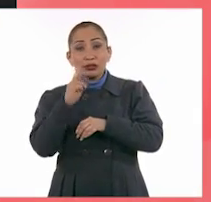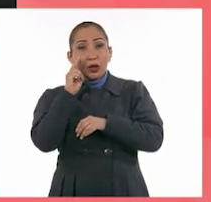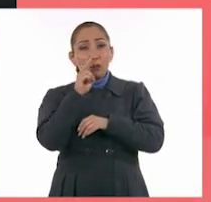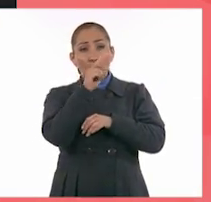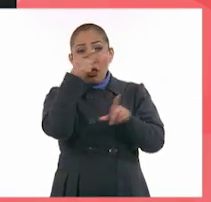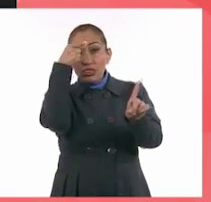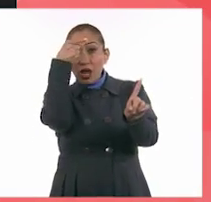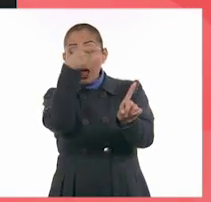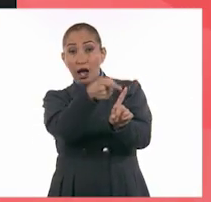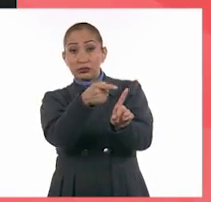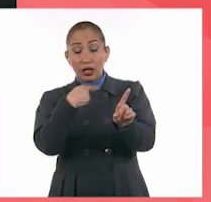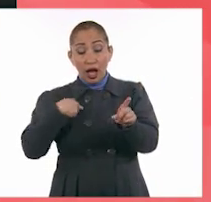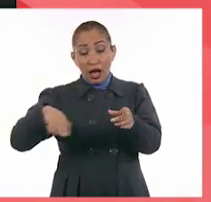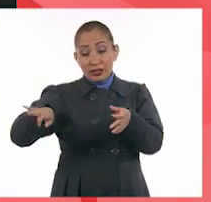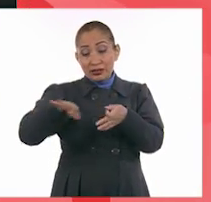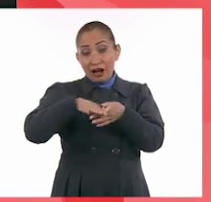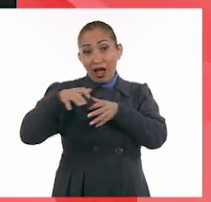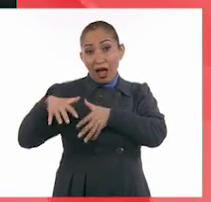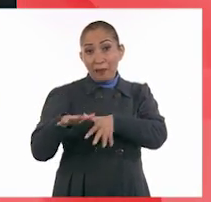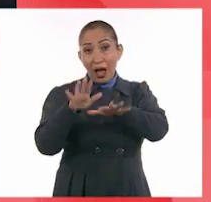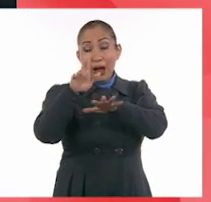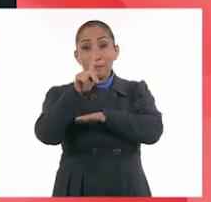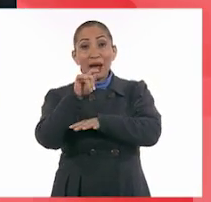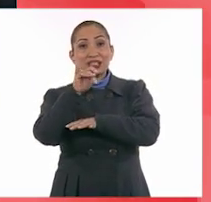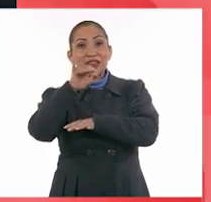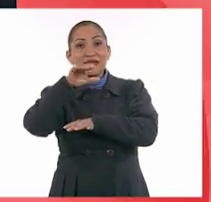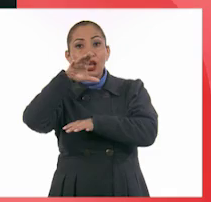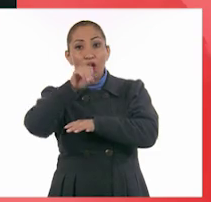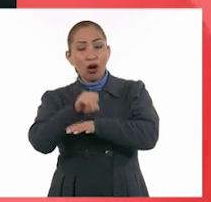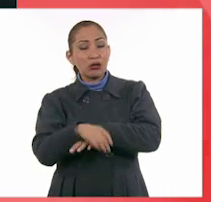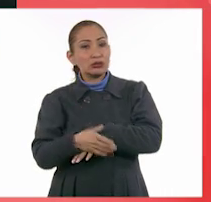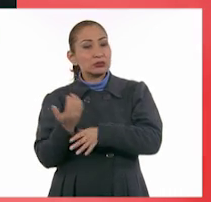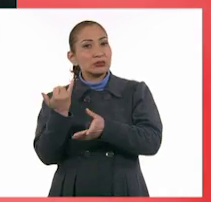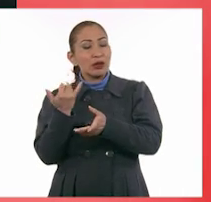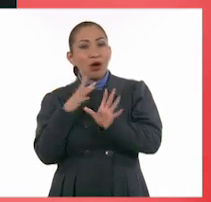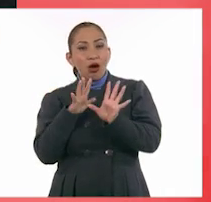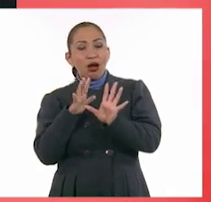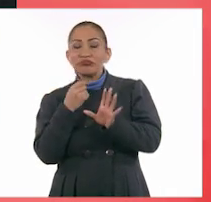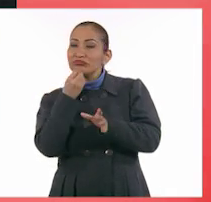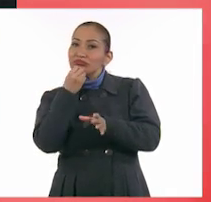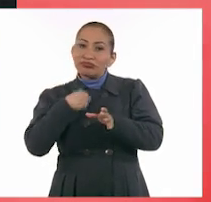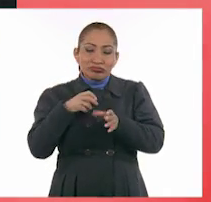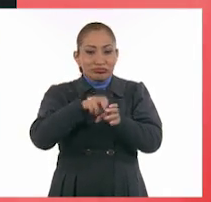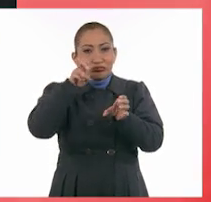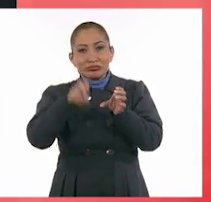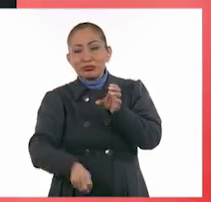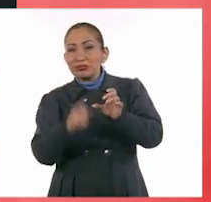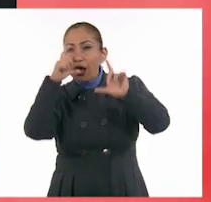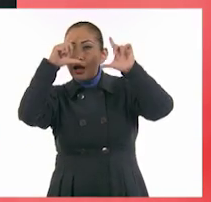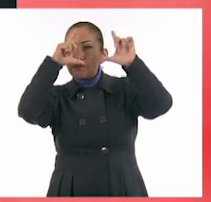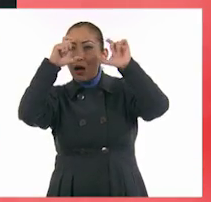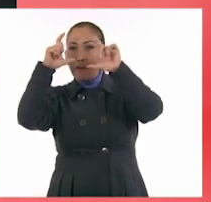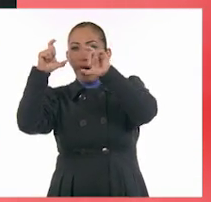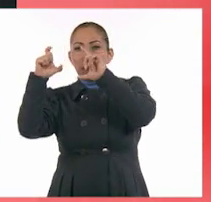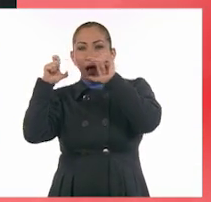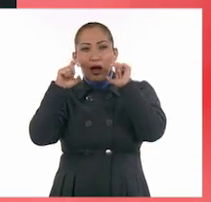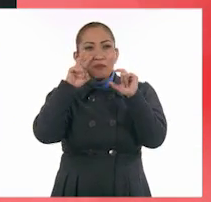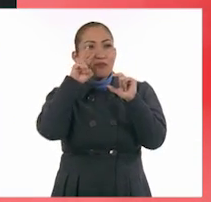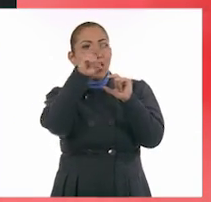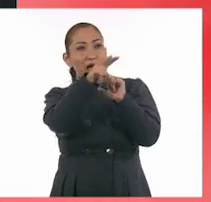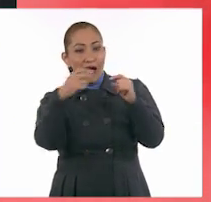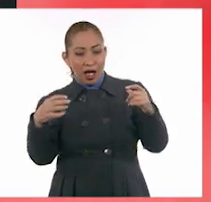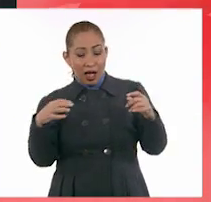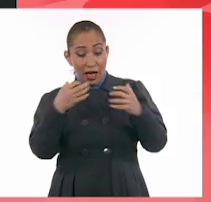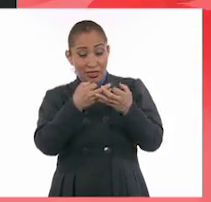mirando directamente a la costa del Pacífico. No pude evitar detenerme para capturar algunas imágenes del encuentro